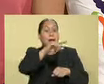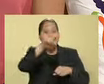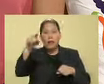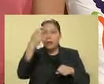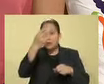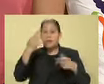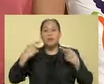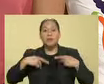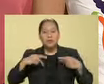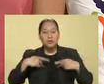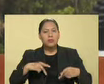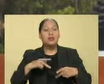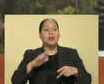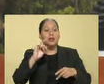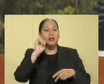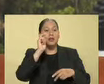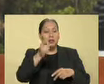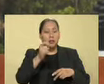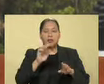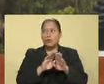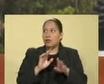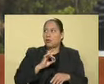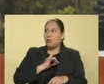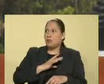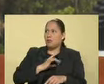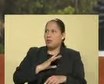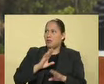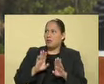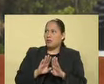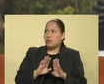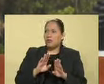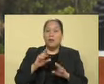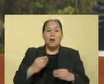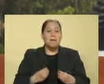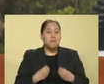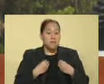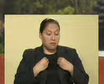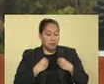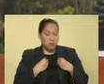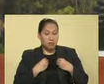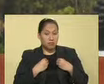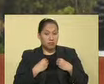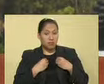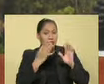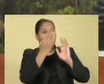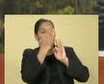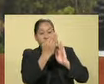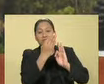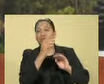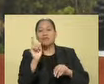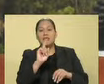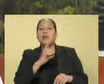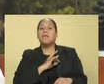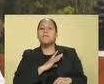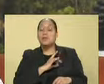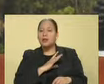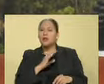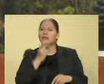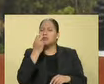gente encierra un miedo terrible a vivir. Un miedo, es decir, el miedo es lo